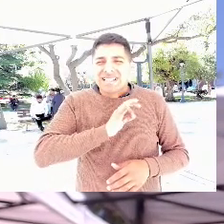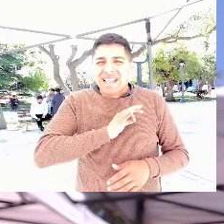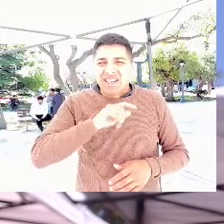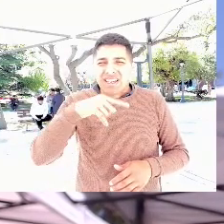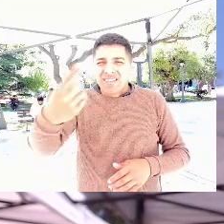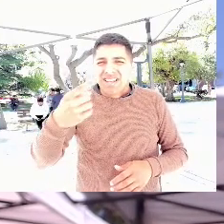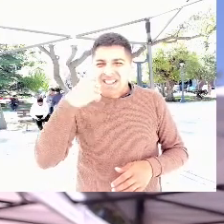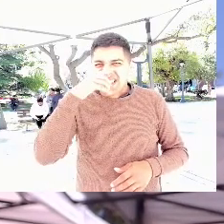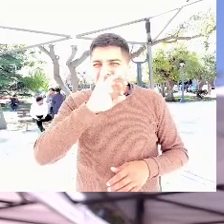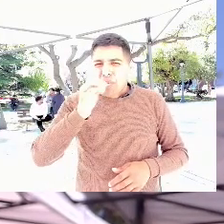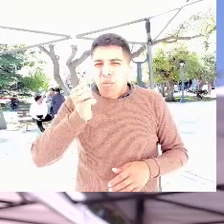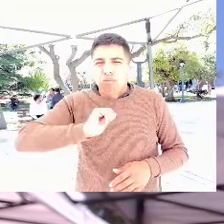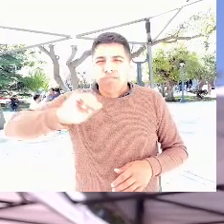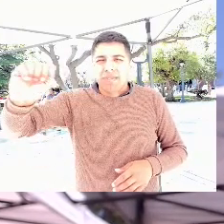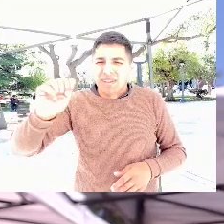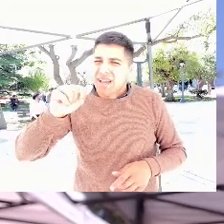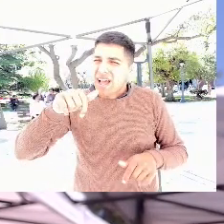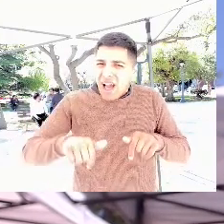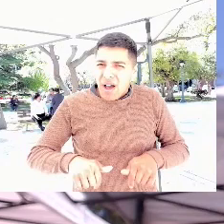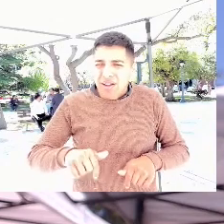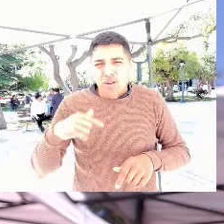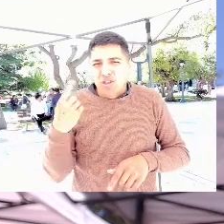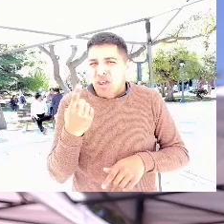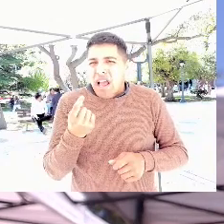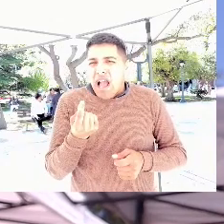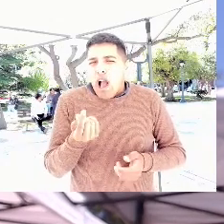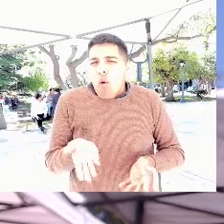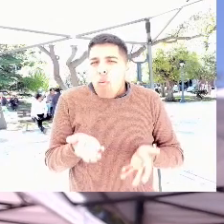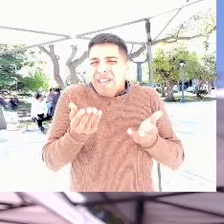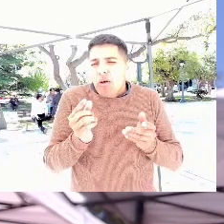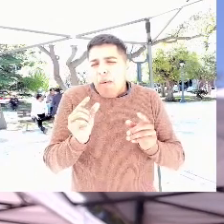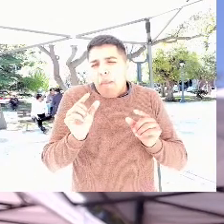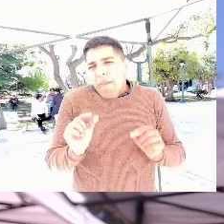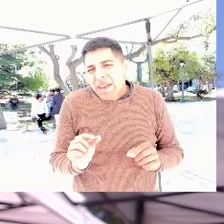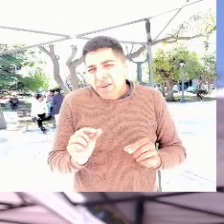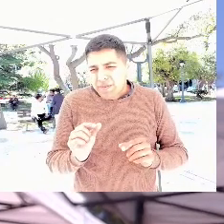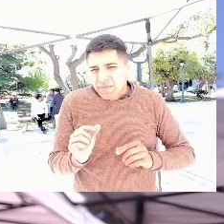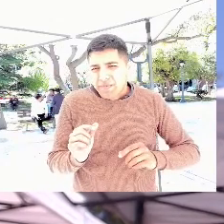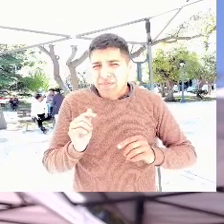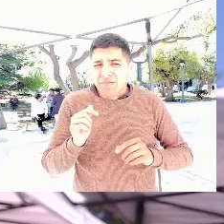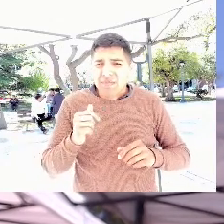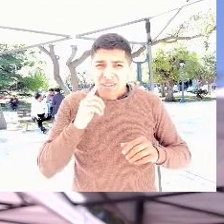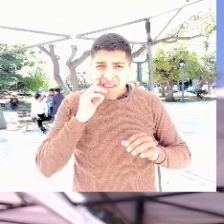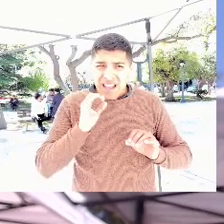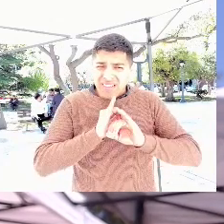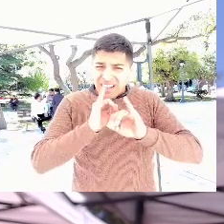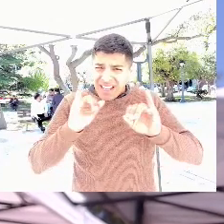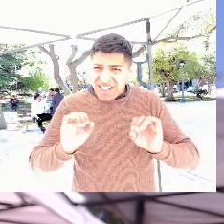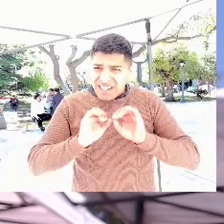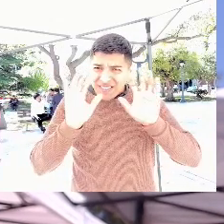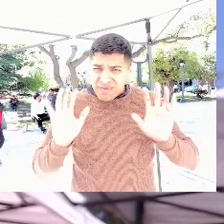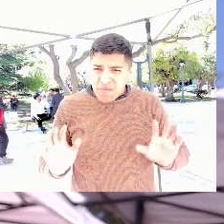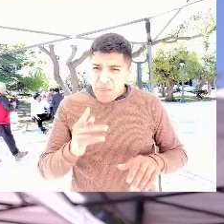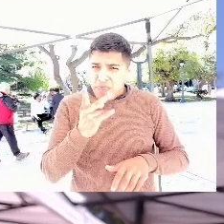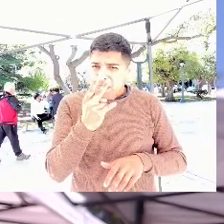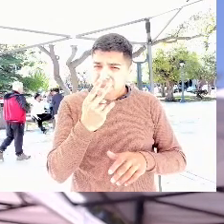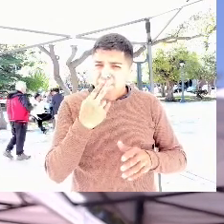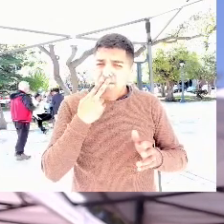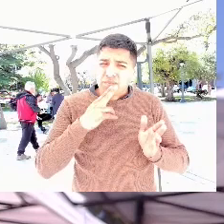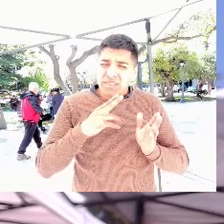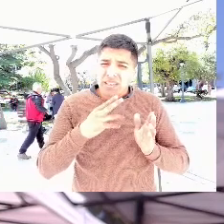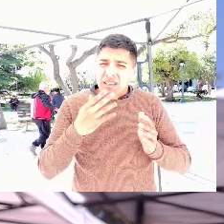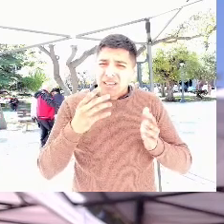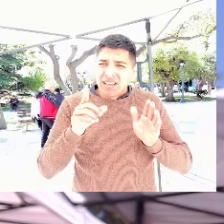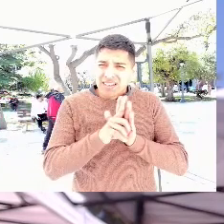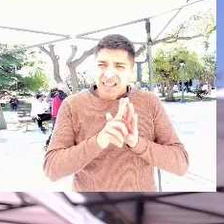cosas buenas para que los vecinos entiendan, sepan de nuestra tarifaria y de nuestro presupuesto, que son las dos ordenanzas guías que vamos a votar para